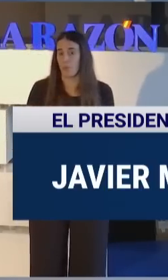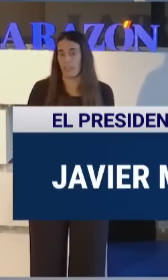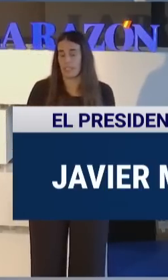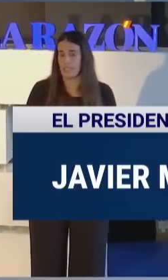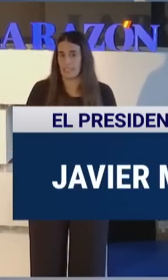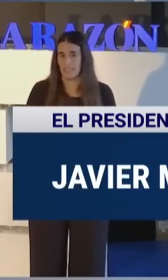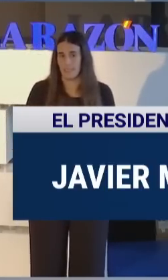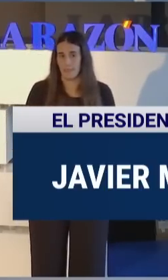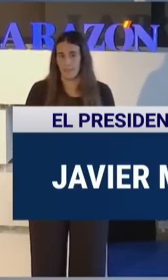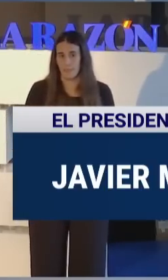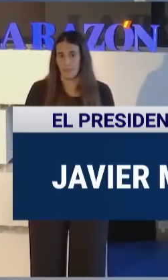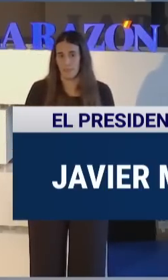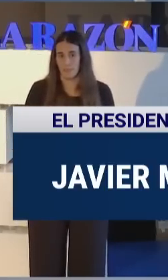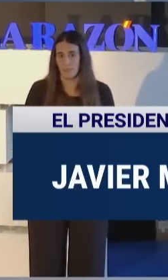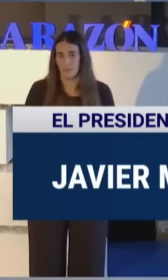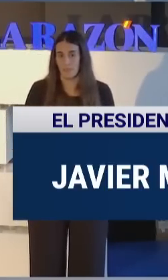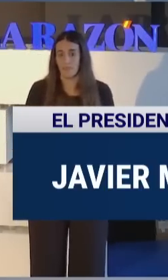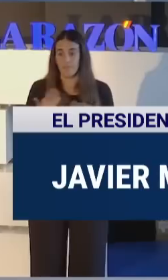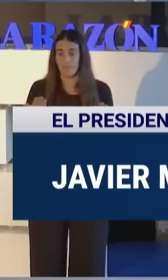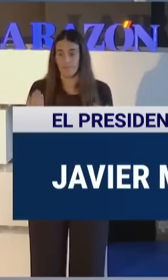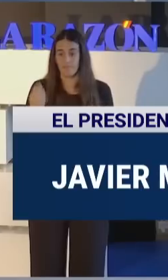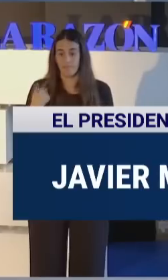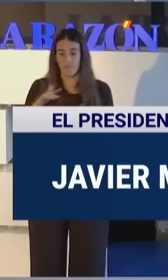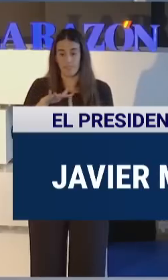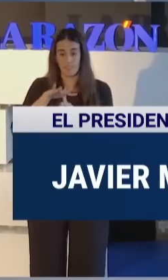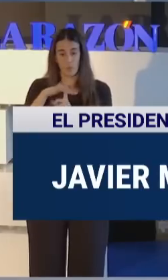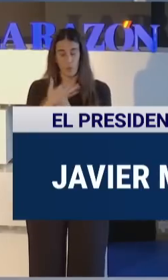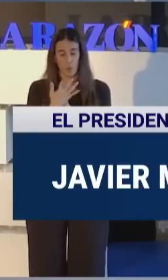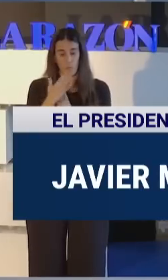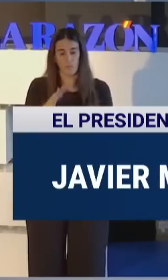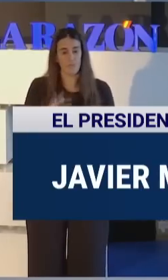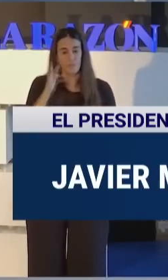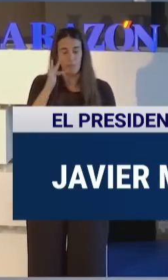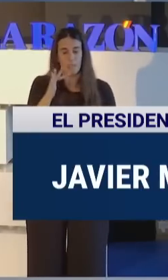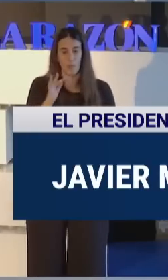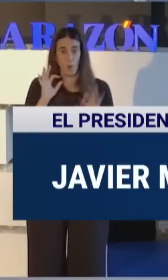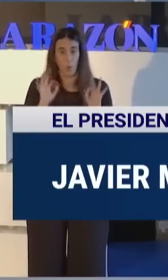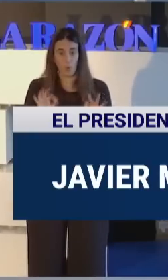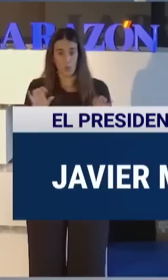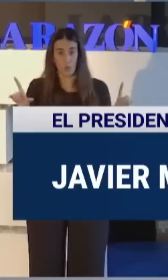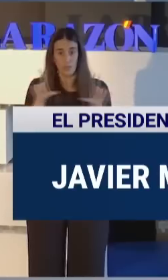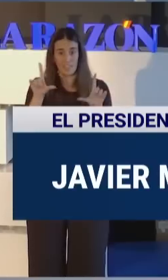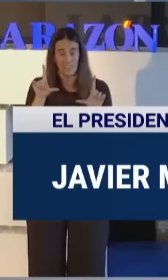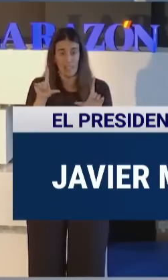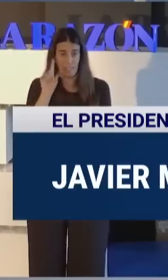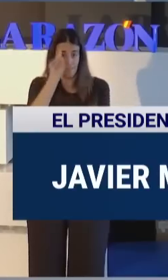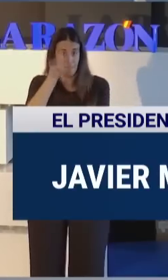Entonces, en ese contexto, digamos, además, cuando yo empecé a ir a la tele,